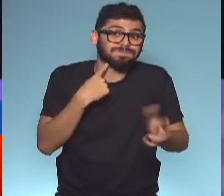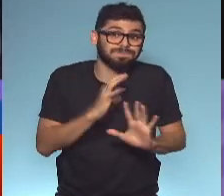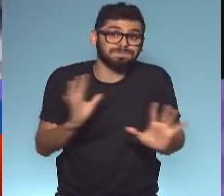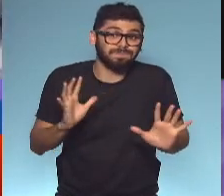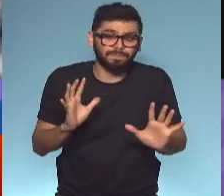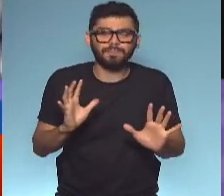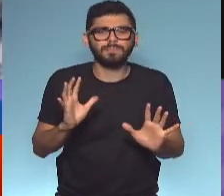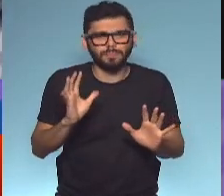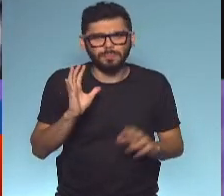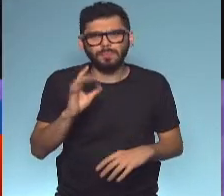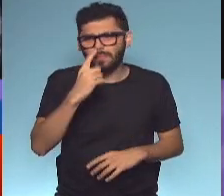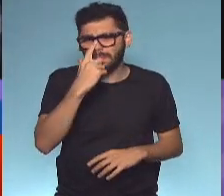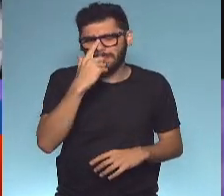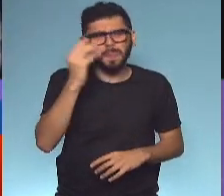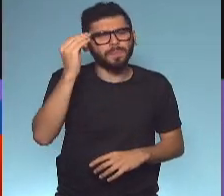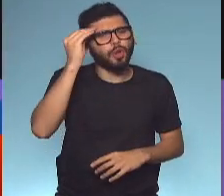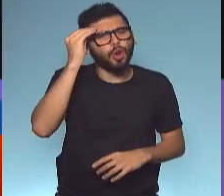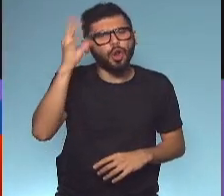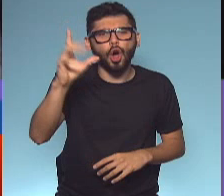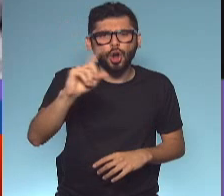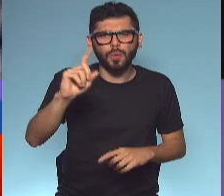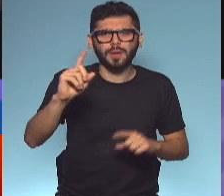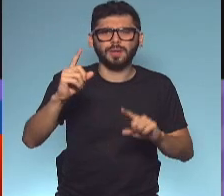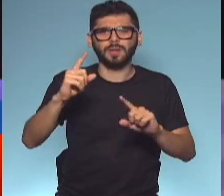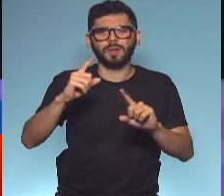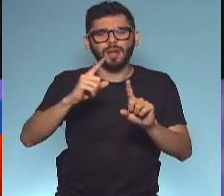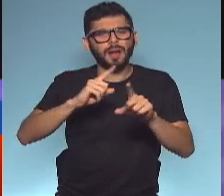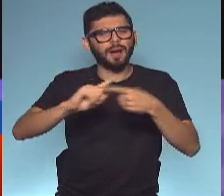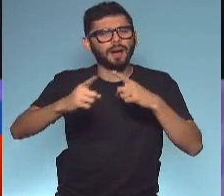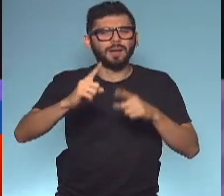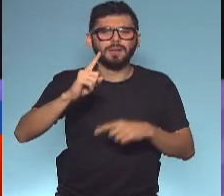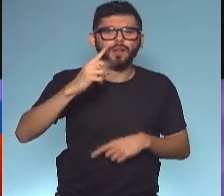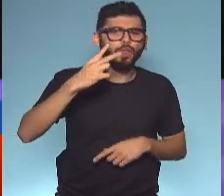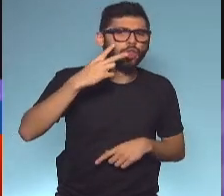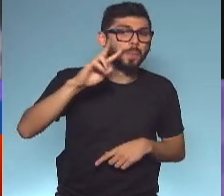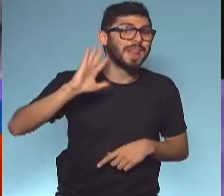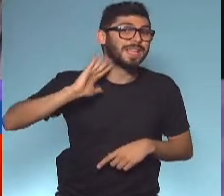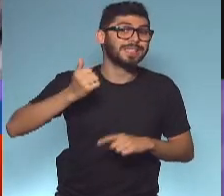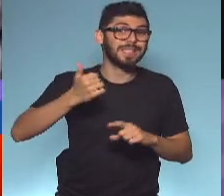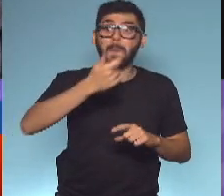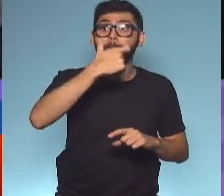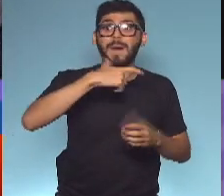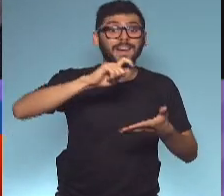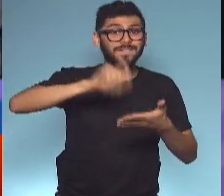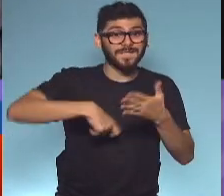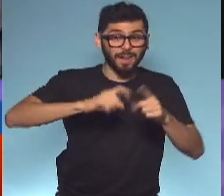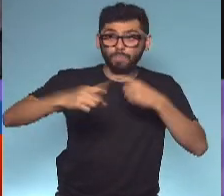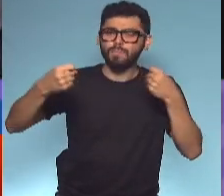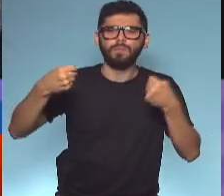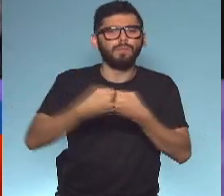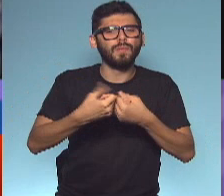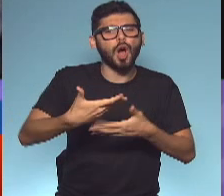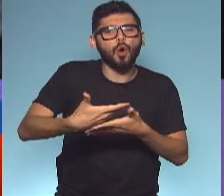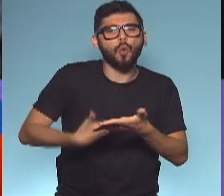A ver, no nos podemos olvidar del acuerdo firmado en el año 2016 por el presidente Macri,